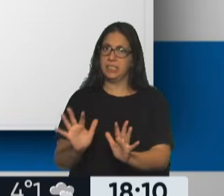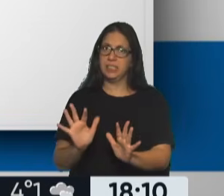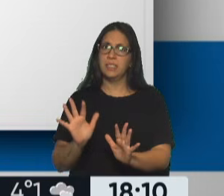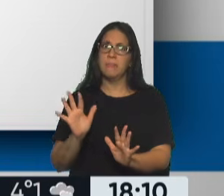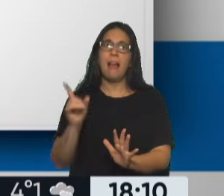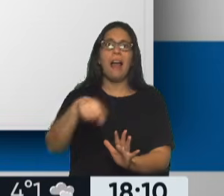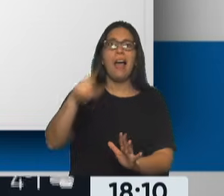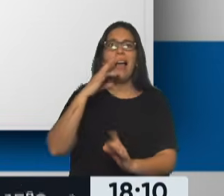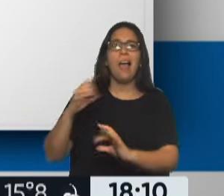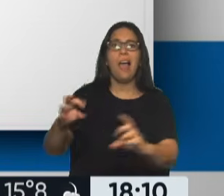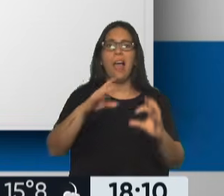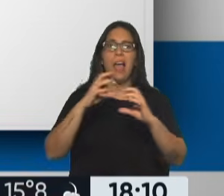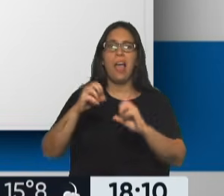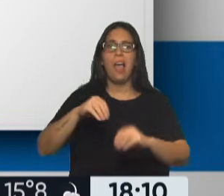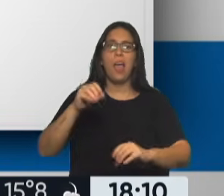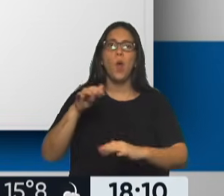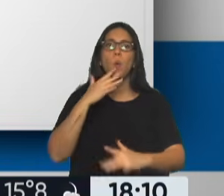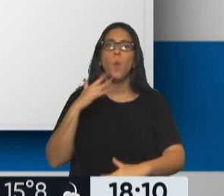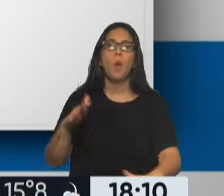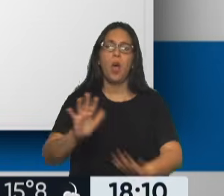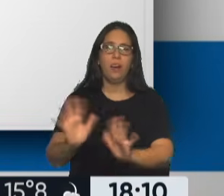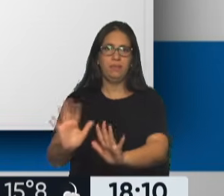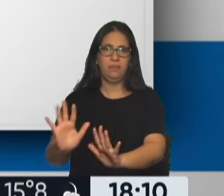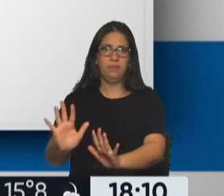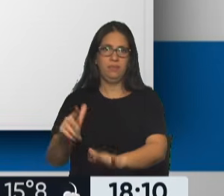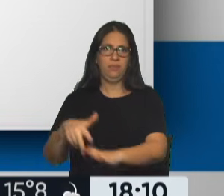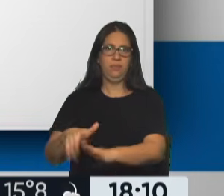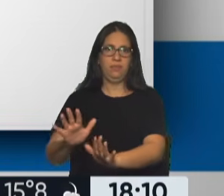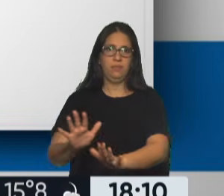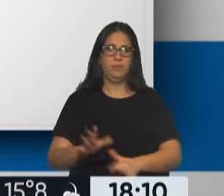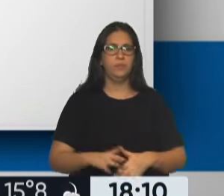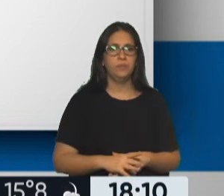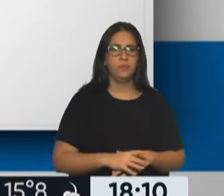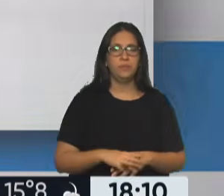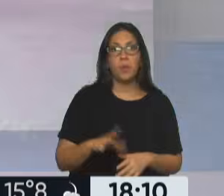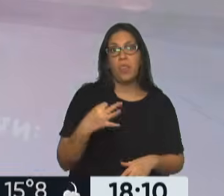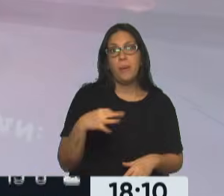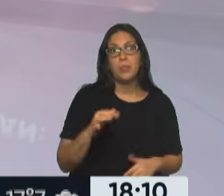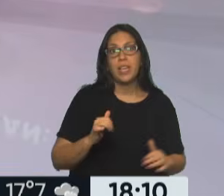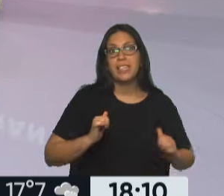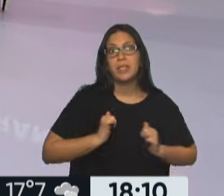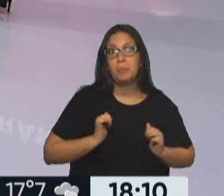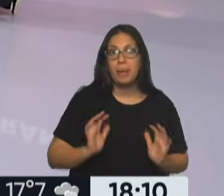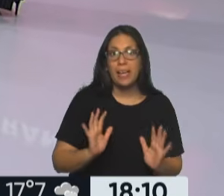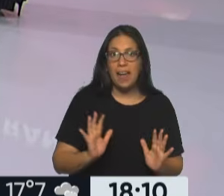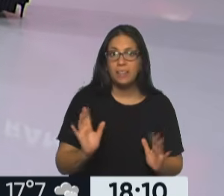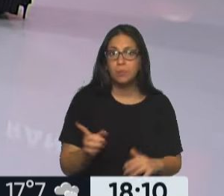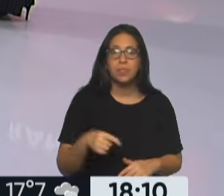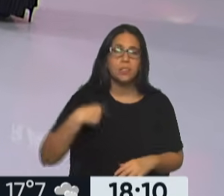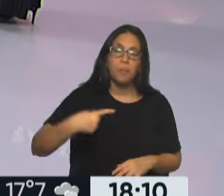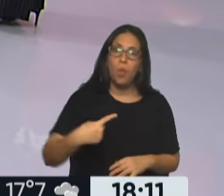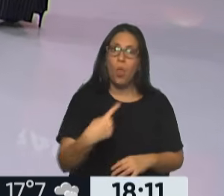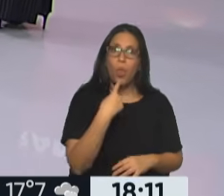las especulaciones sobre este contenido. Bueno, habrá que esperar, ¿no? Digo, lógico. Siempre está en duda,